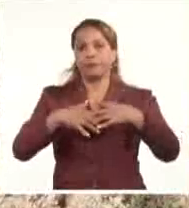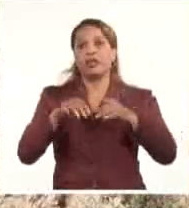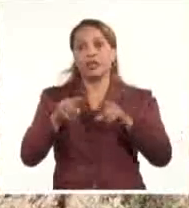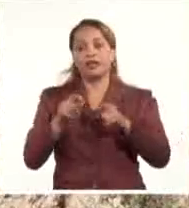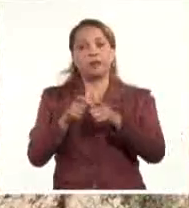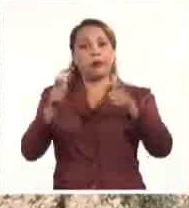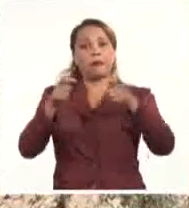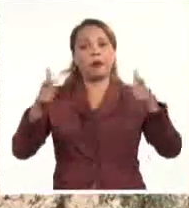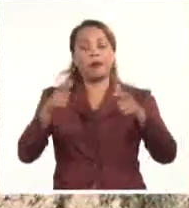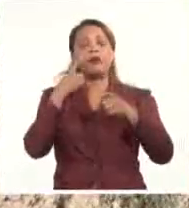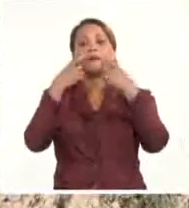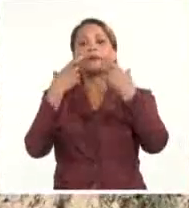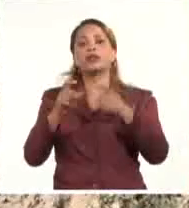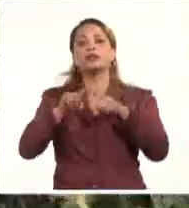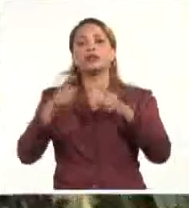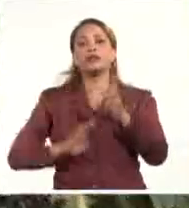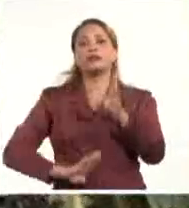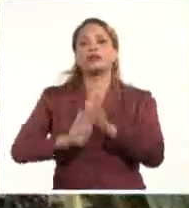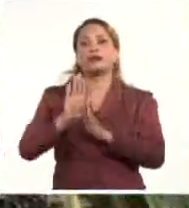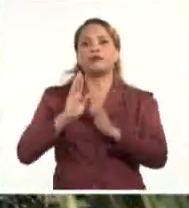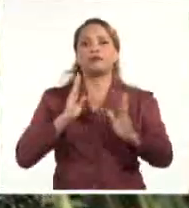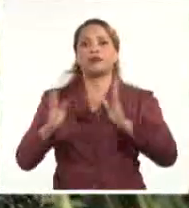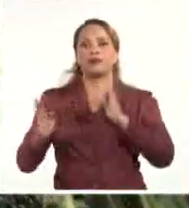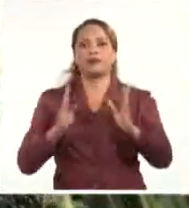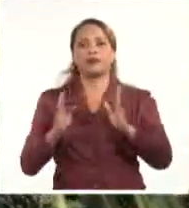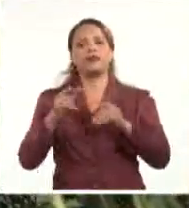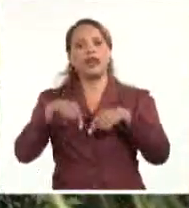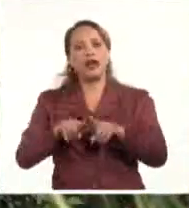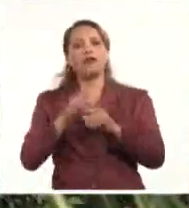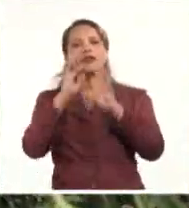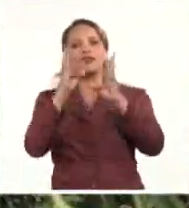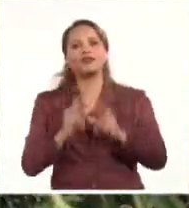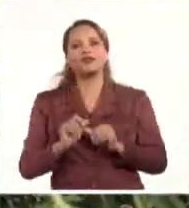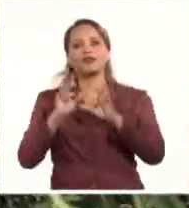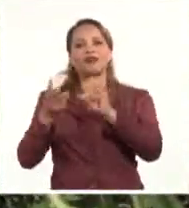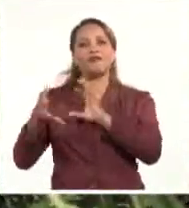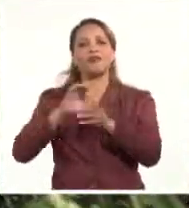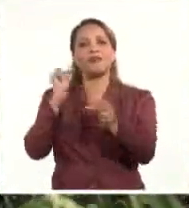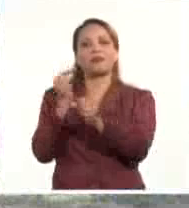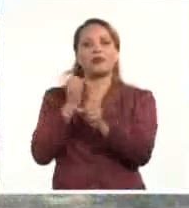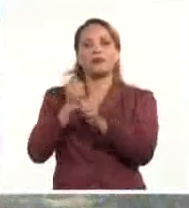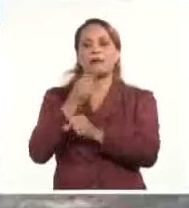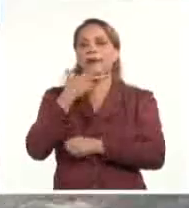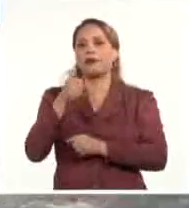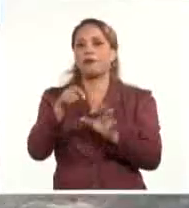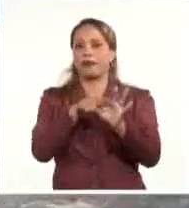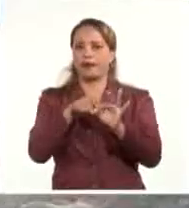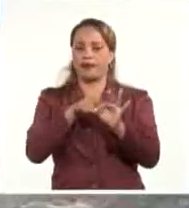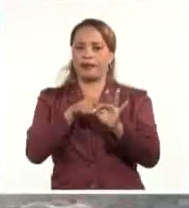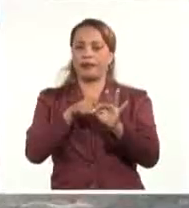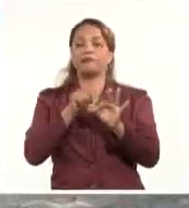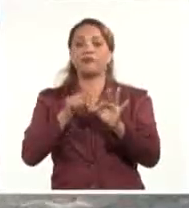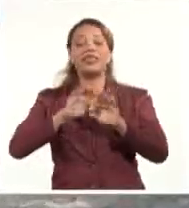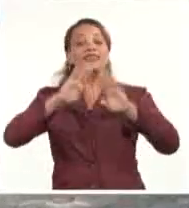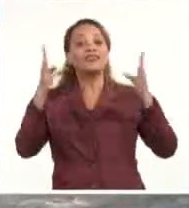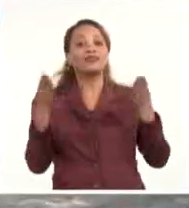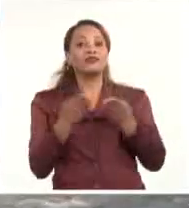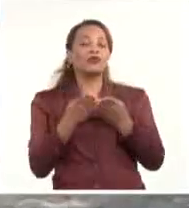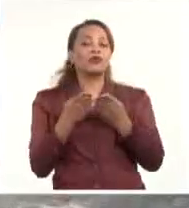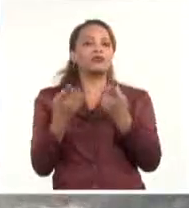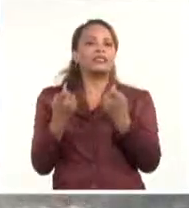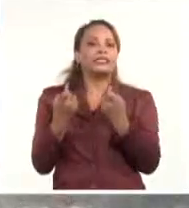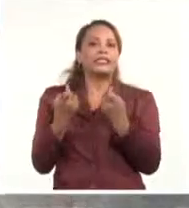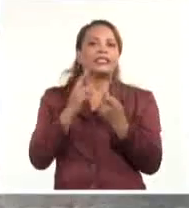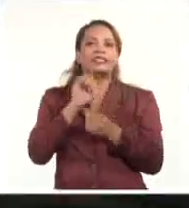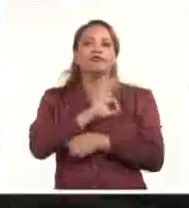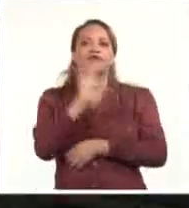gran importancia para el desarrollo de un sector que resulta estratégico para la Isla de la Juventud. Pero todo ello ha sido insuficiente para